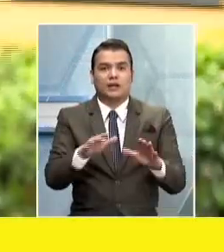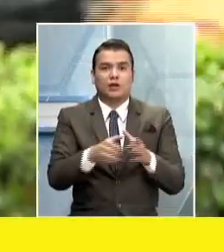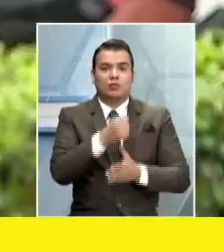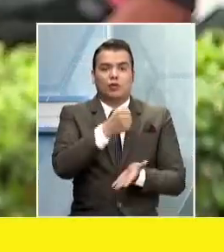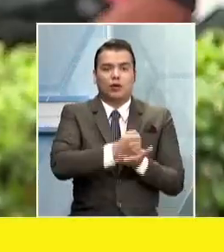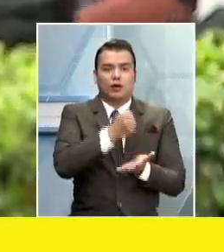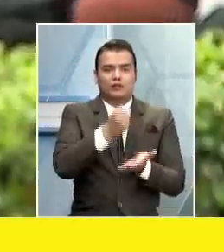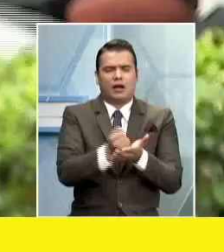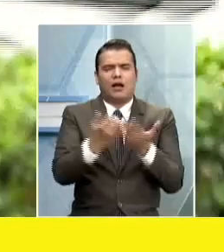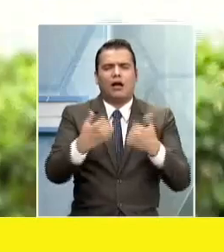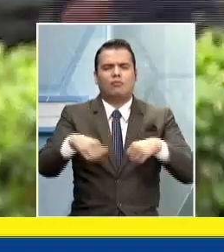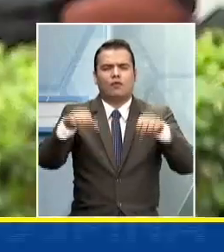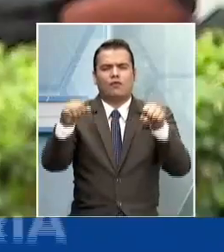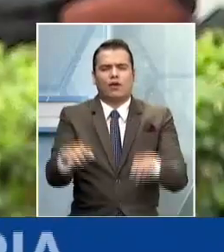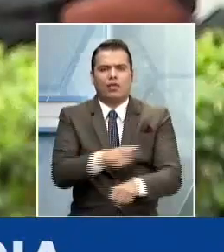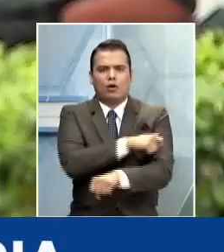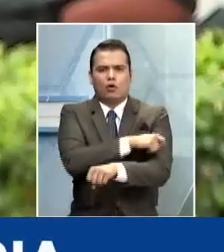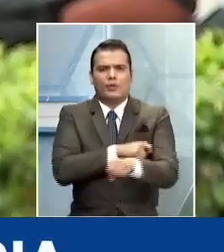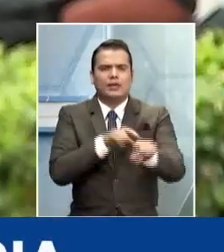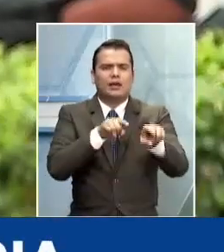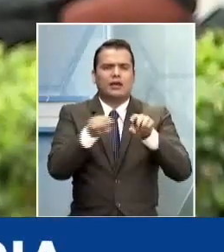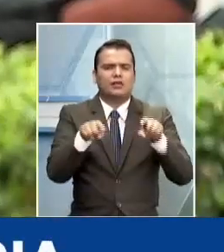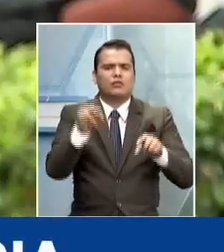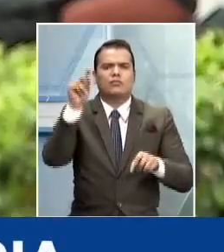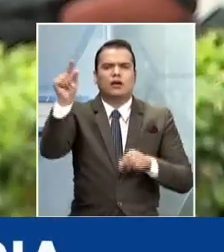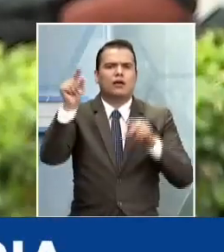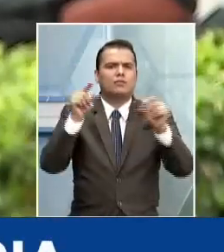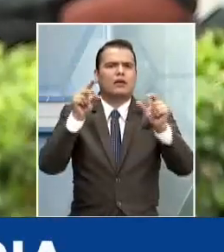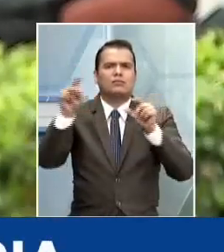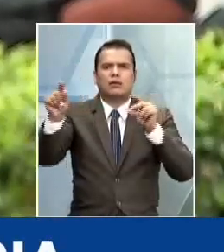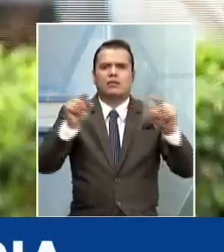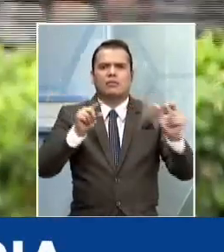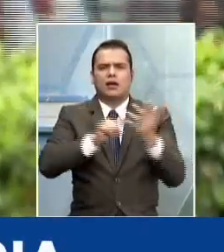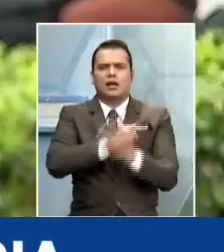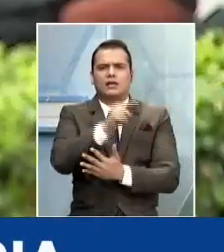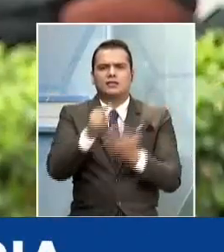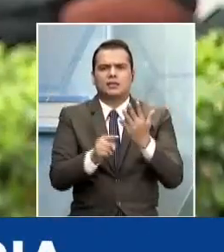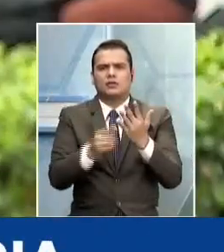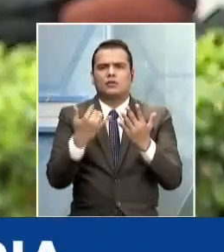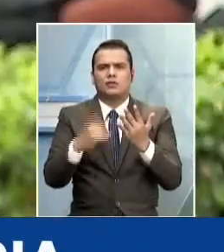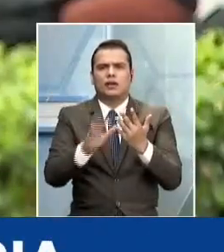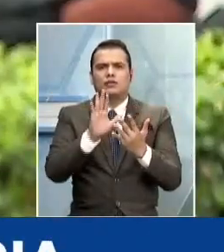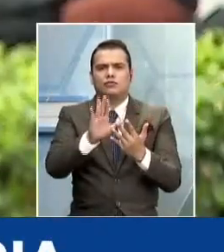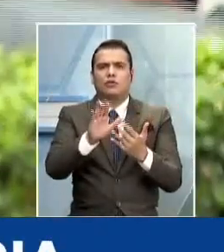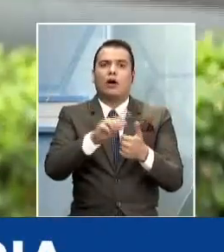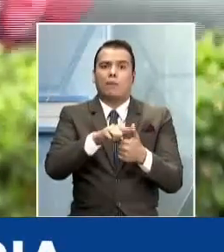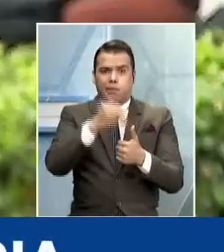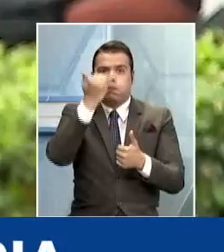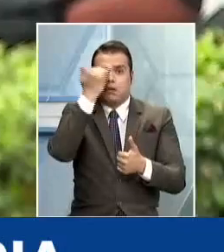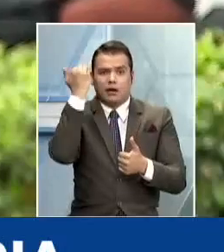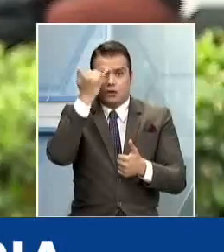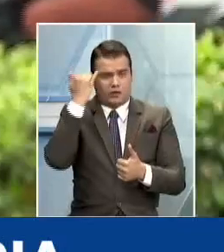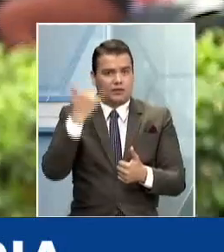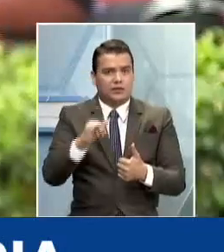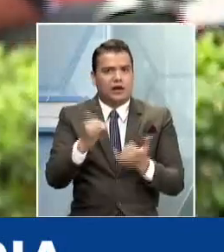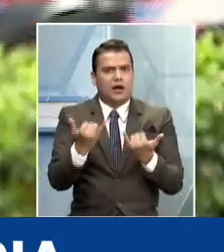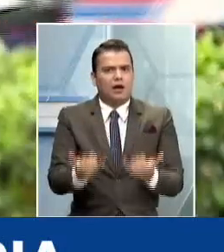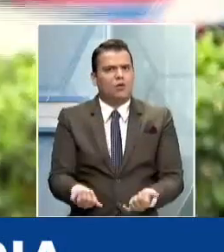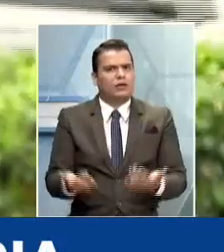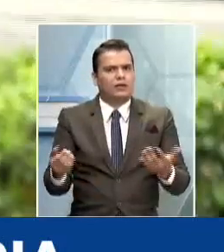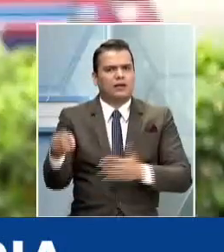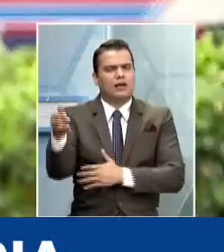Registraduría Nacional del Estado Civil avalara esta iniciativa de revocatoria del mandato en contra del alcalde de Cali, Jorge Iván Ospina, lo que sigue será